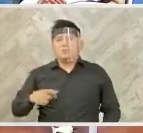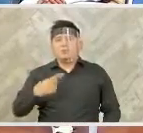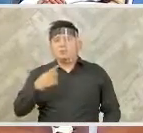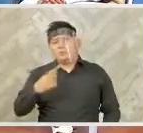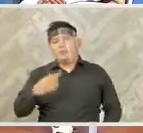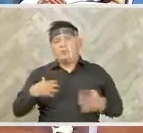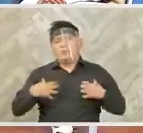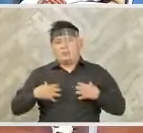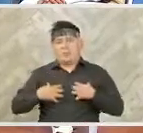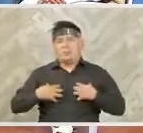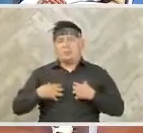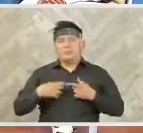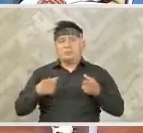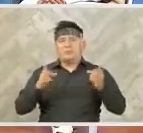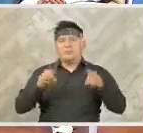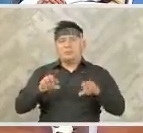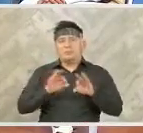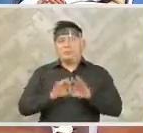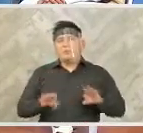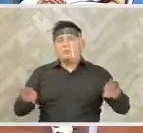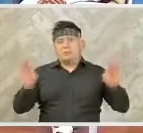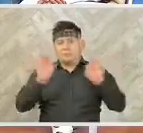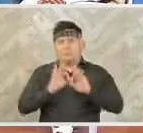por eso es importante que